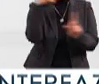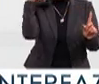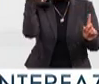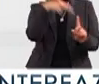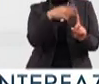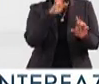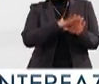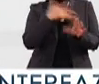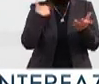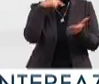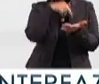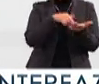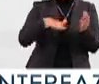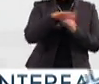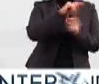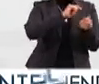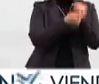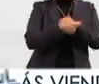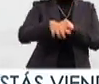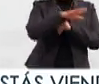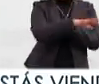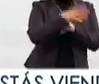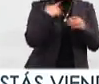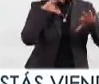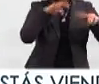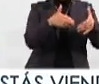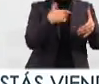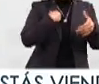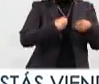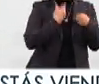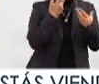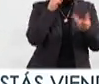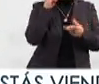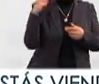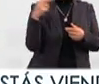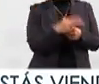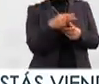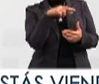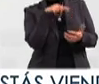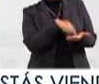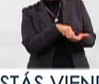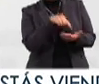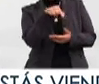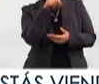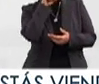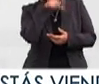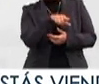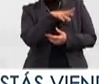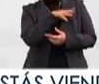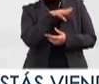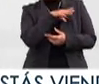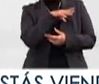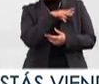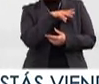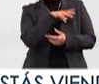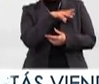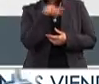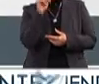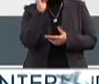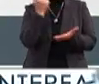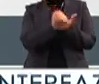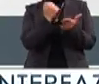enfoque mucho más local la transformación de sus comunidades desde un enfoque local obviamente también se